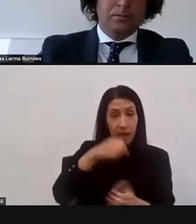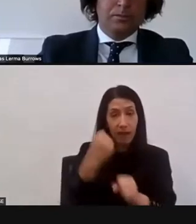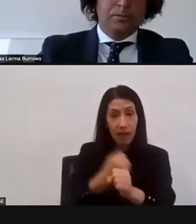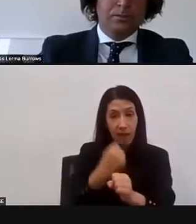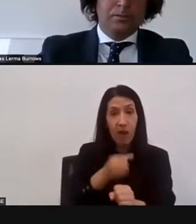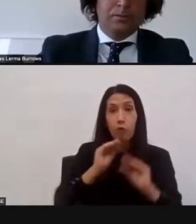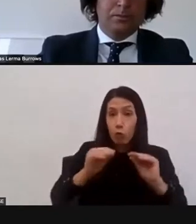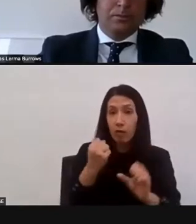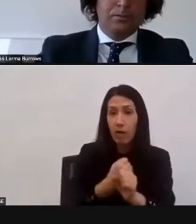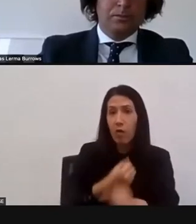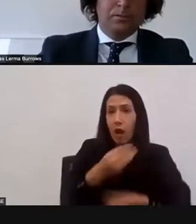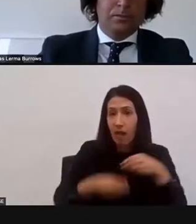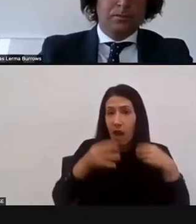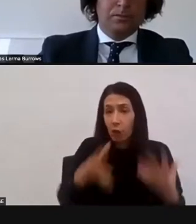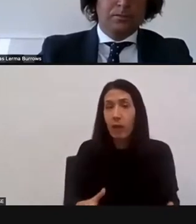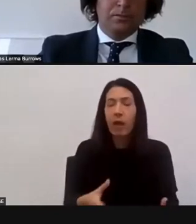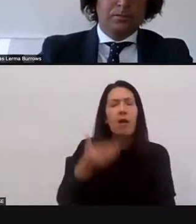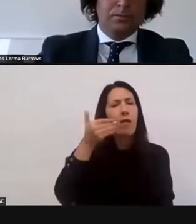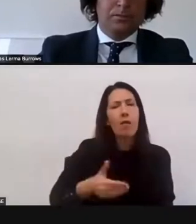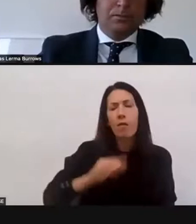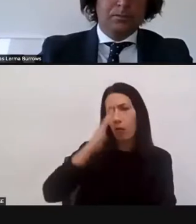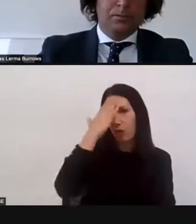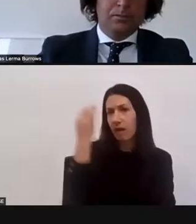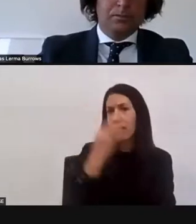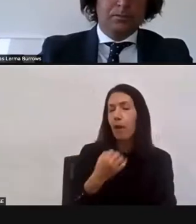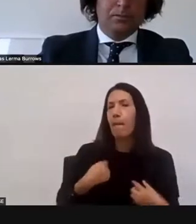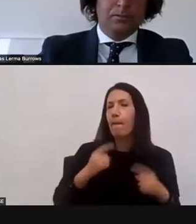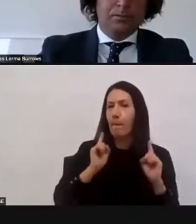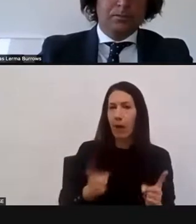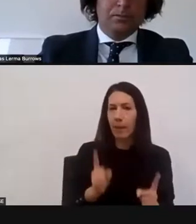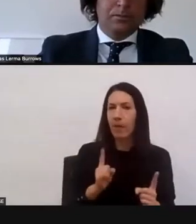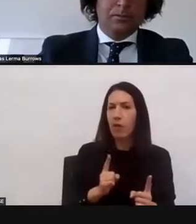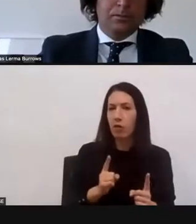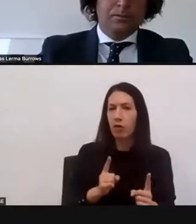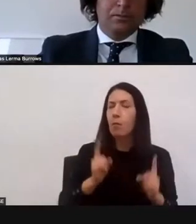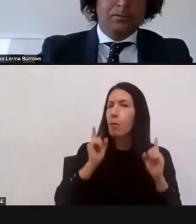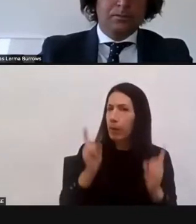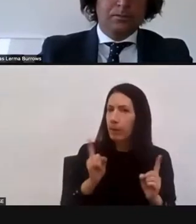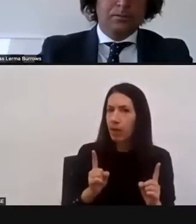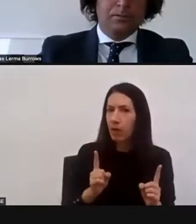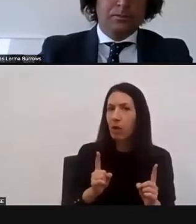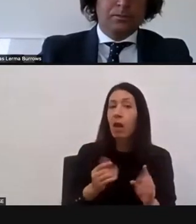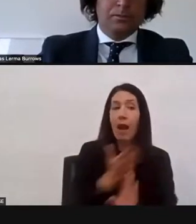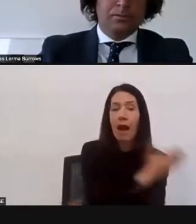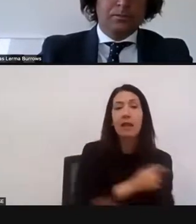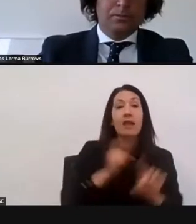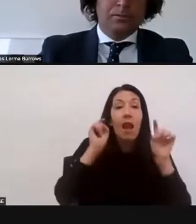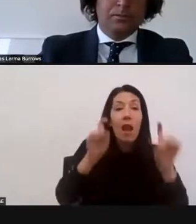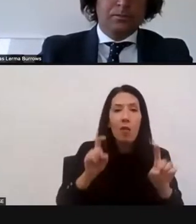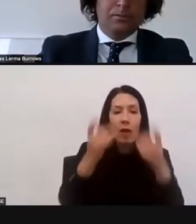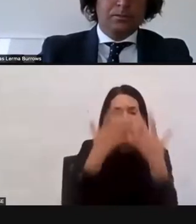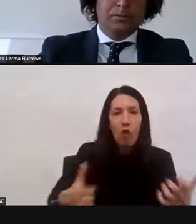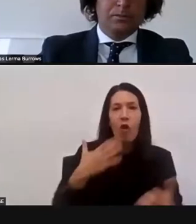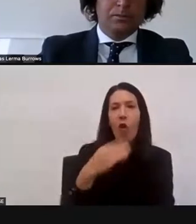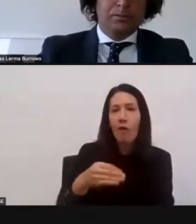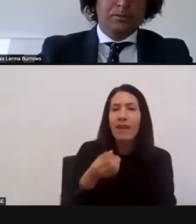realizando actualmente, muy fundamentalmente en la prevención de este tipo de delitos, educando a los más jóvenes,